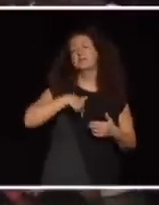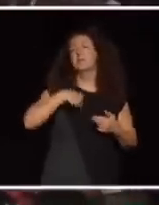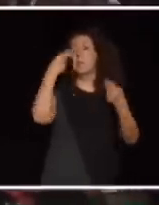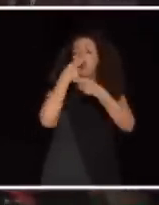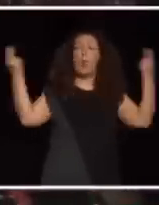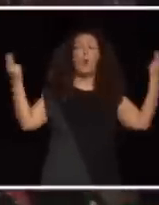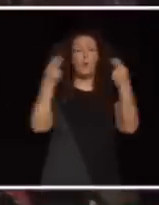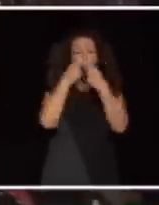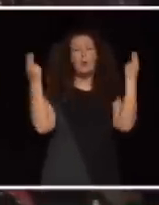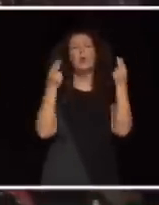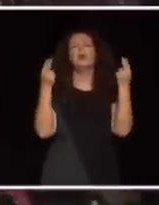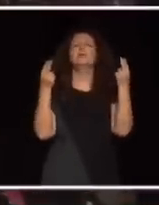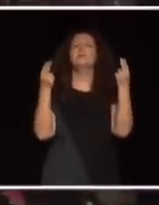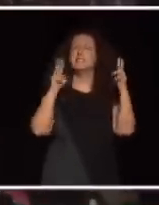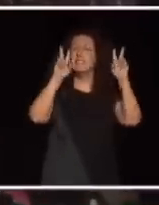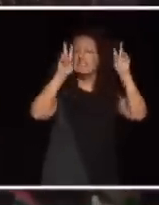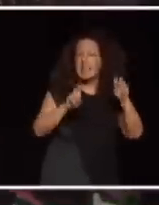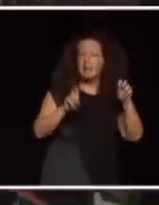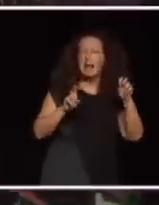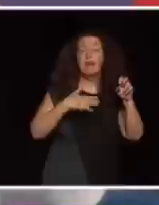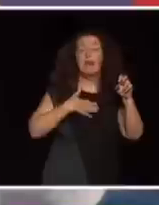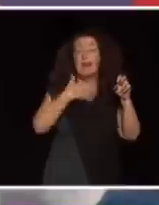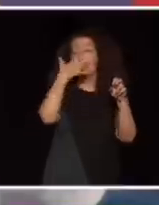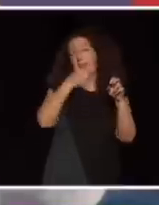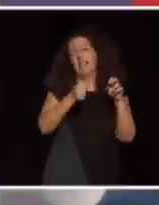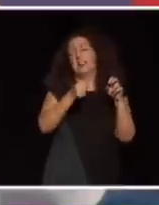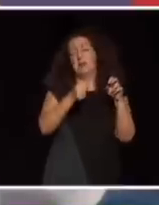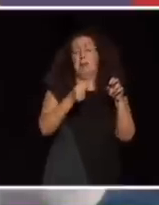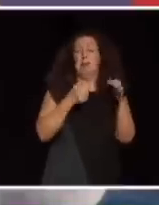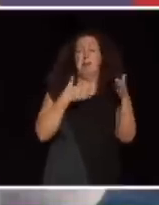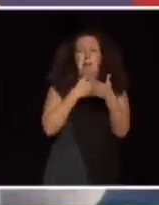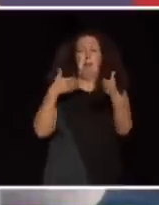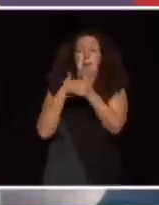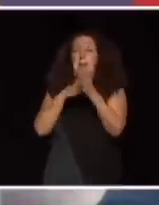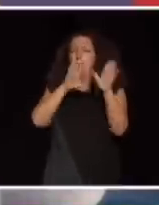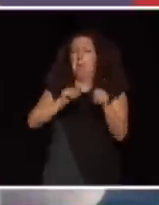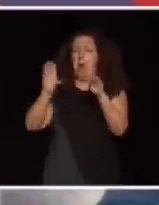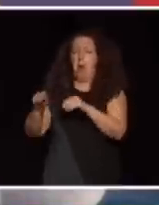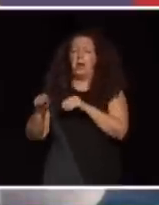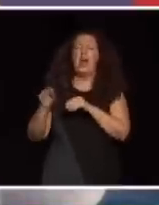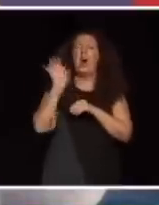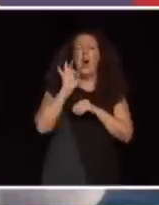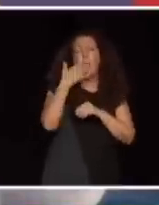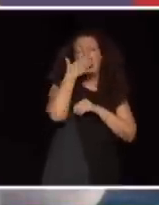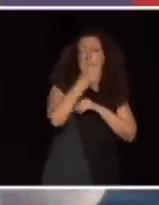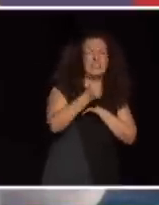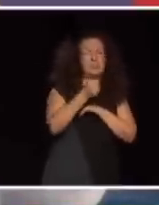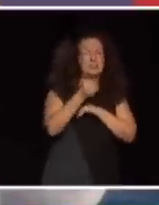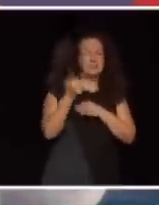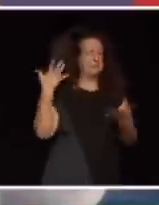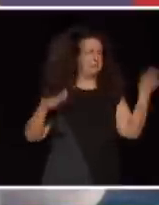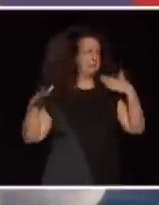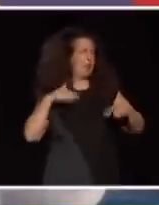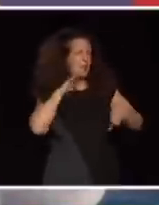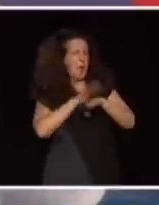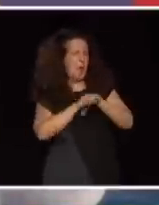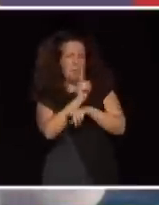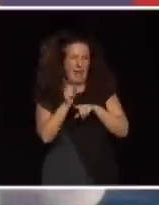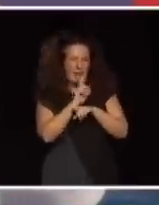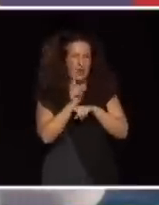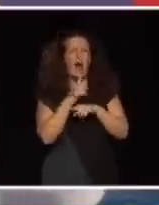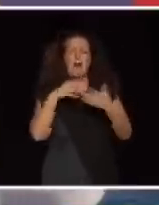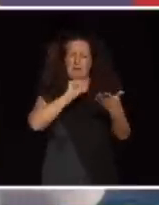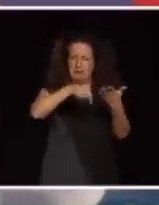público de los temas que el Partido Socialista bloqueaba, que el Partido Socialista se negaba a cumplir aunque estuvieran firmados